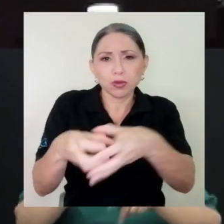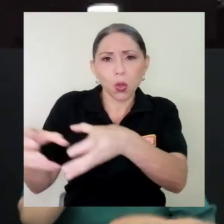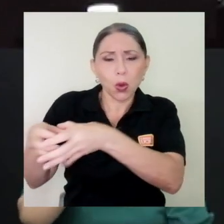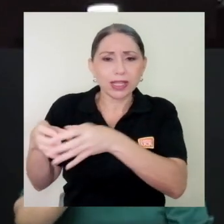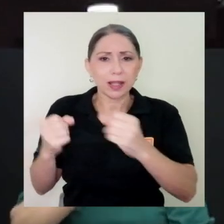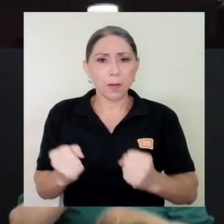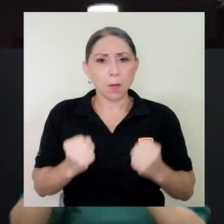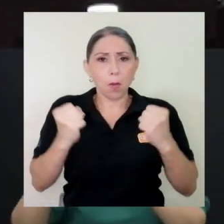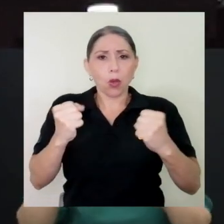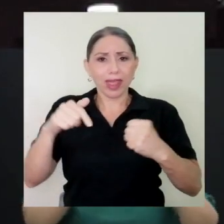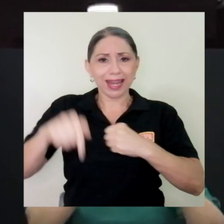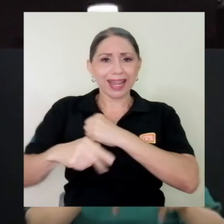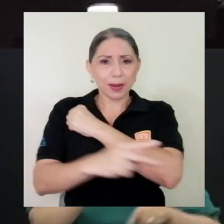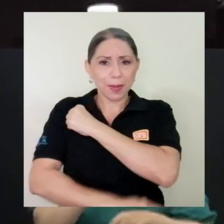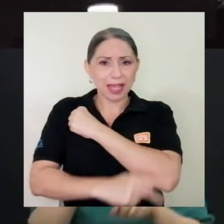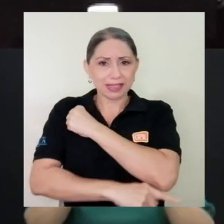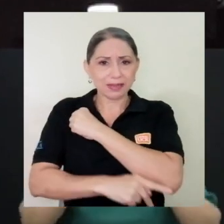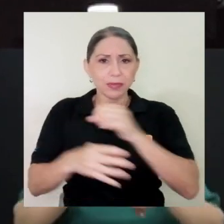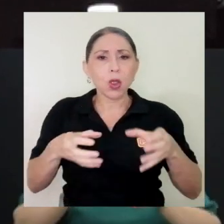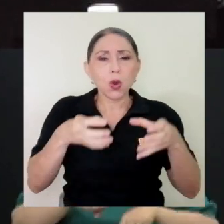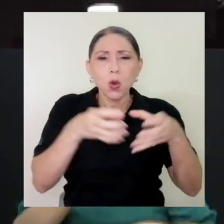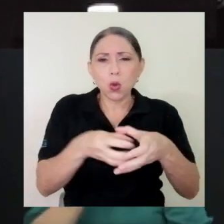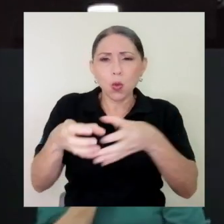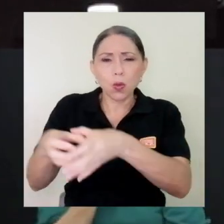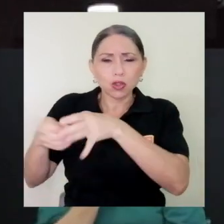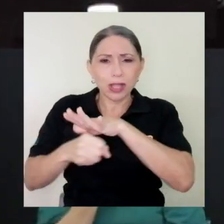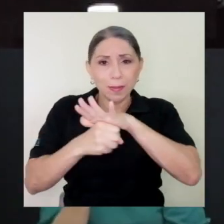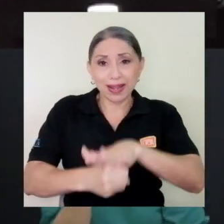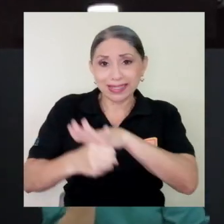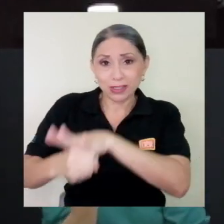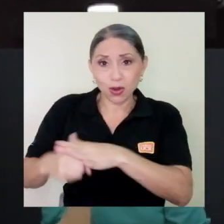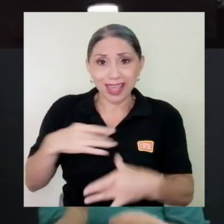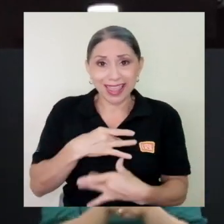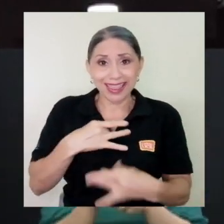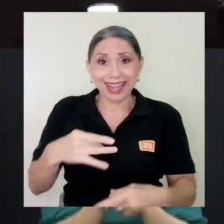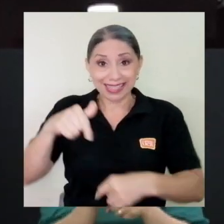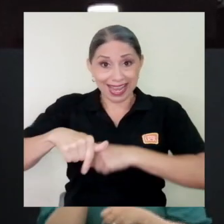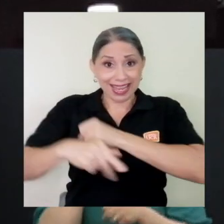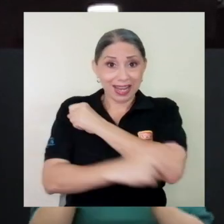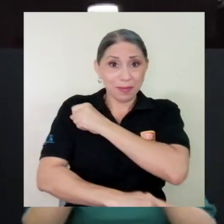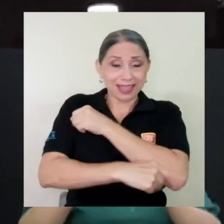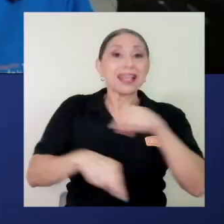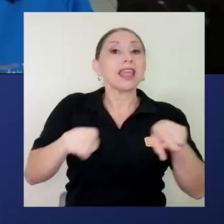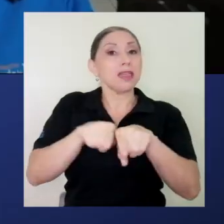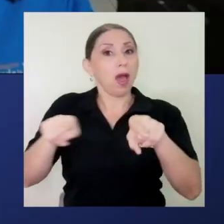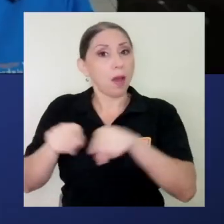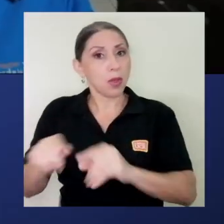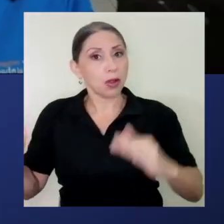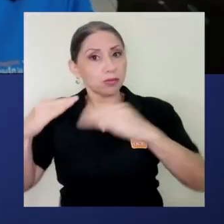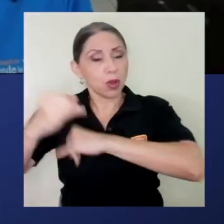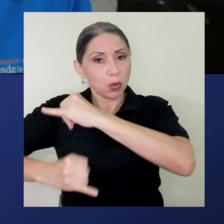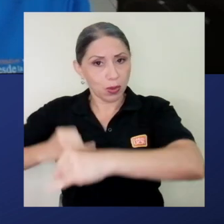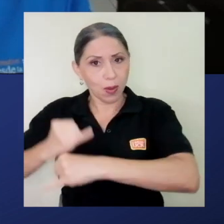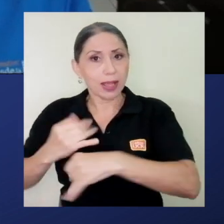poder en el país, los distintos grupos de presión y de interés en el país y también transnacionales, dicho sea de